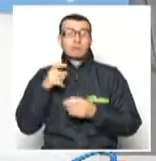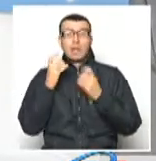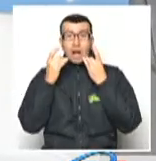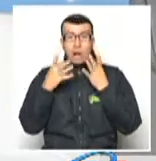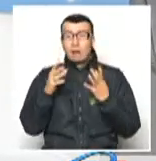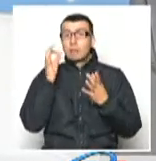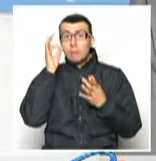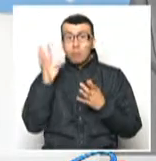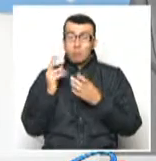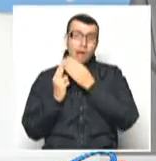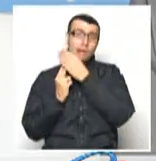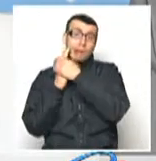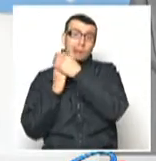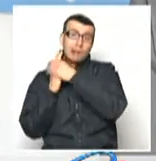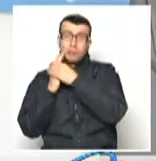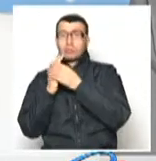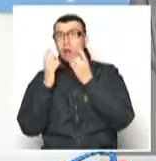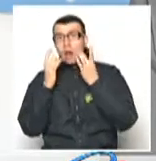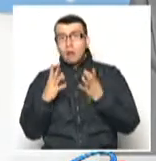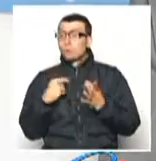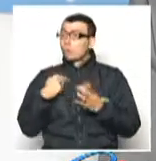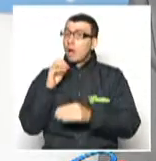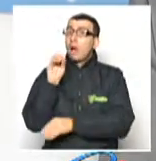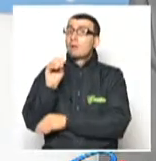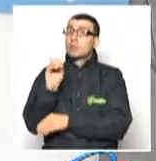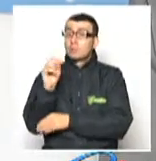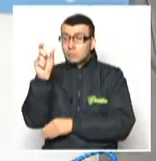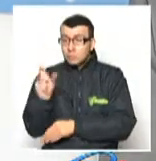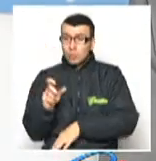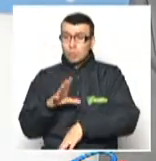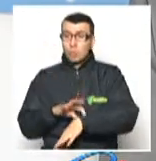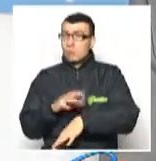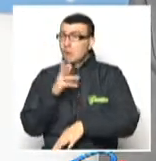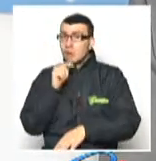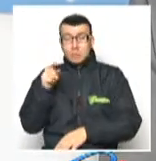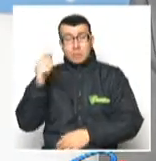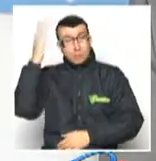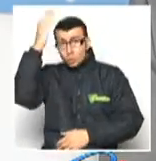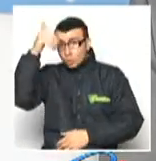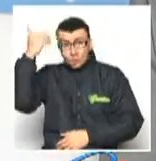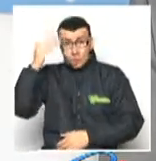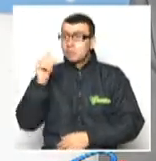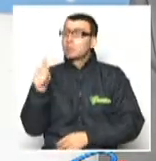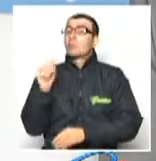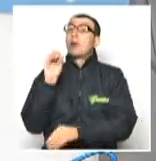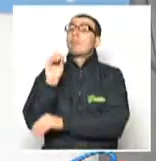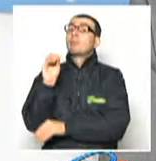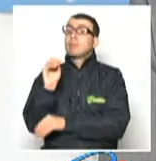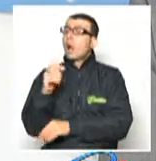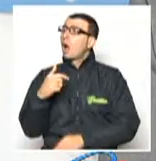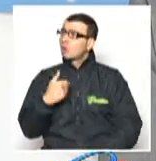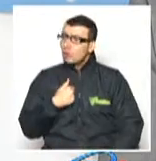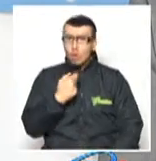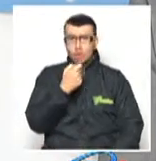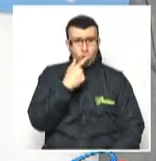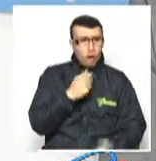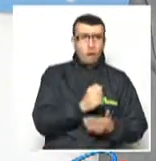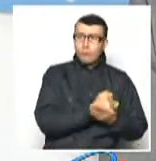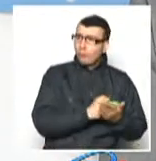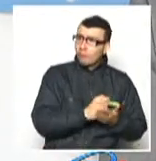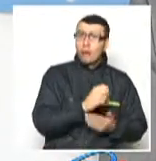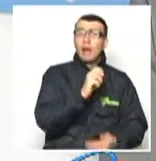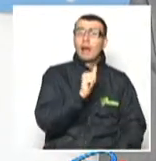hagan tratamientos odontológicos y ustedes no le cuenten al odontólogo. Si el odontólogo no sabe, póngalo a que sepa acerca de lo que pasa